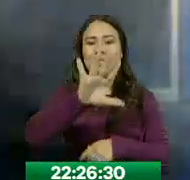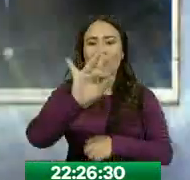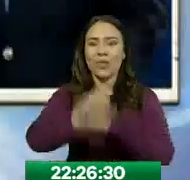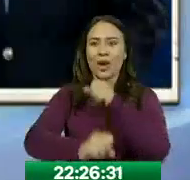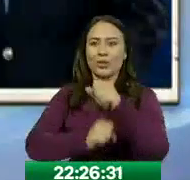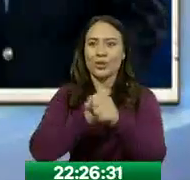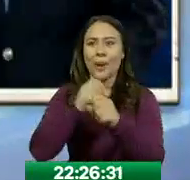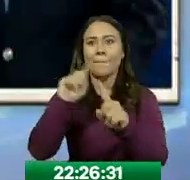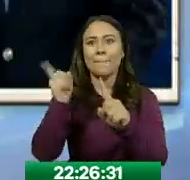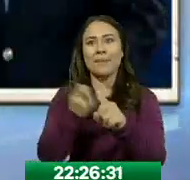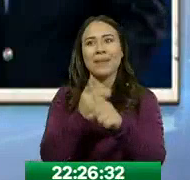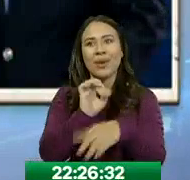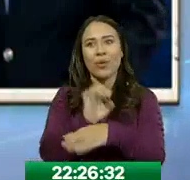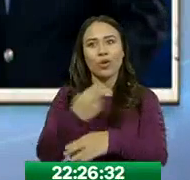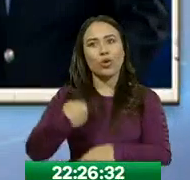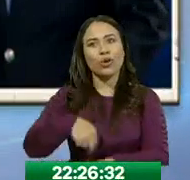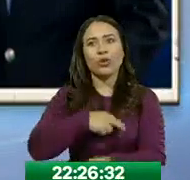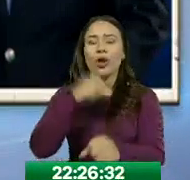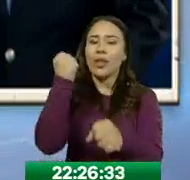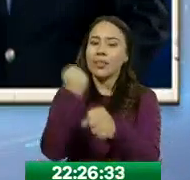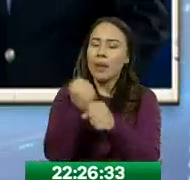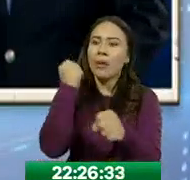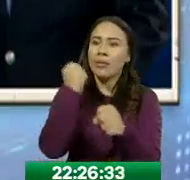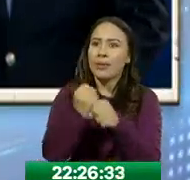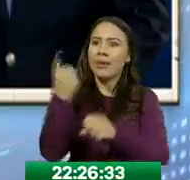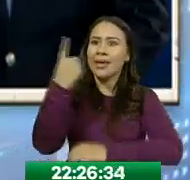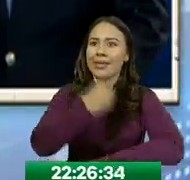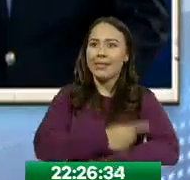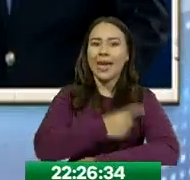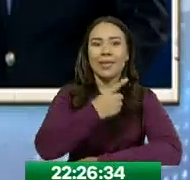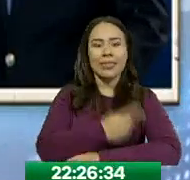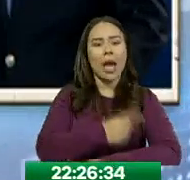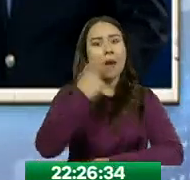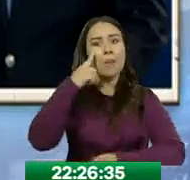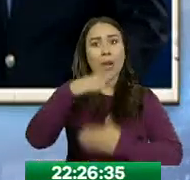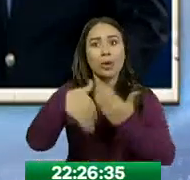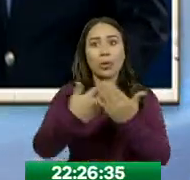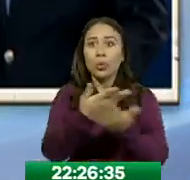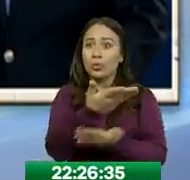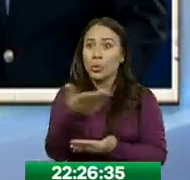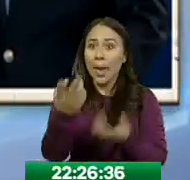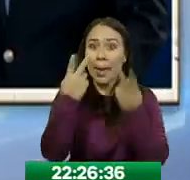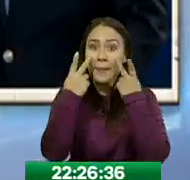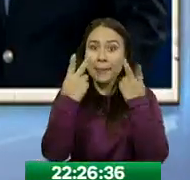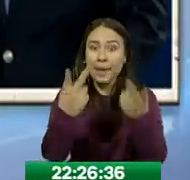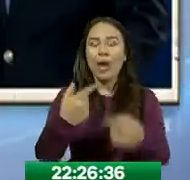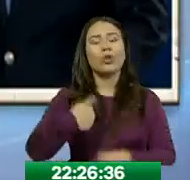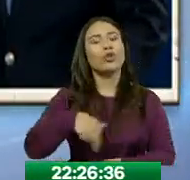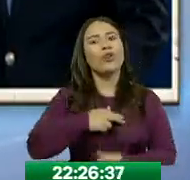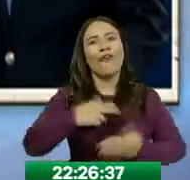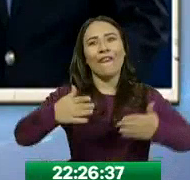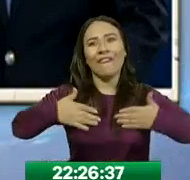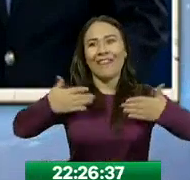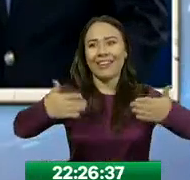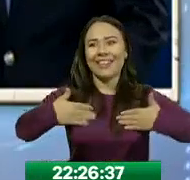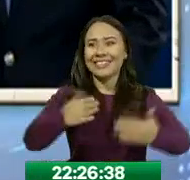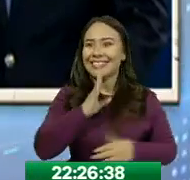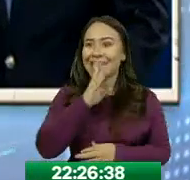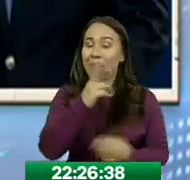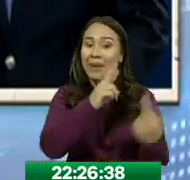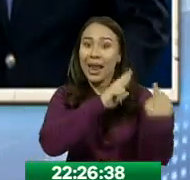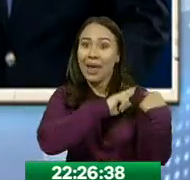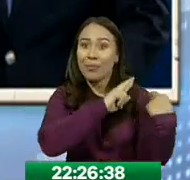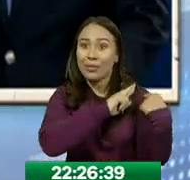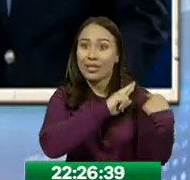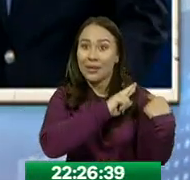Ecuador. Somos un equipo que trabaja día a día para entretener sanamente a nuestros televidentes. Estamos orgullosos de siempre, con mucha